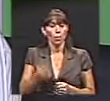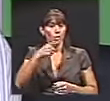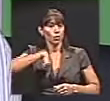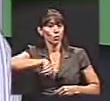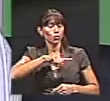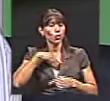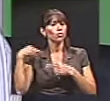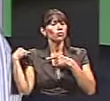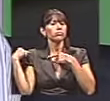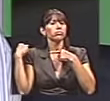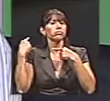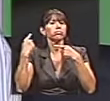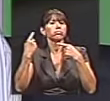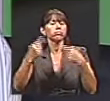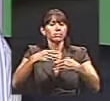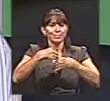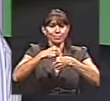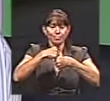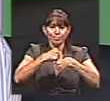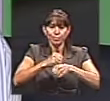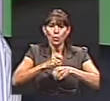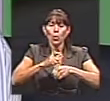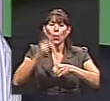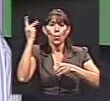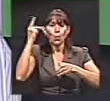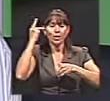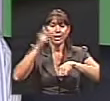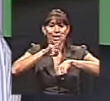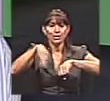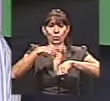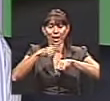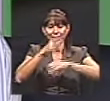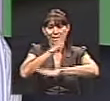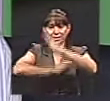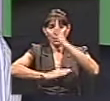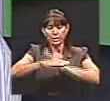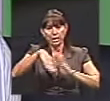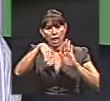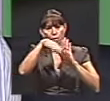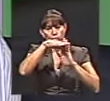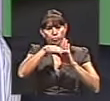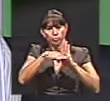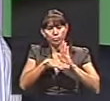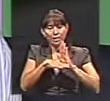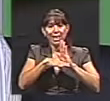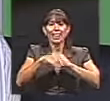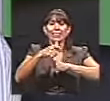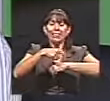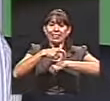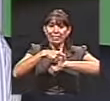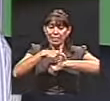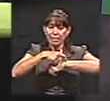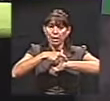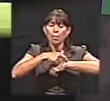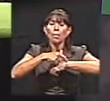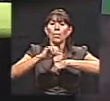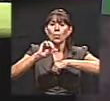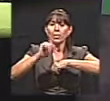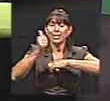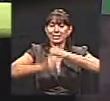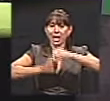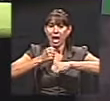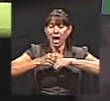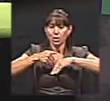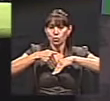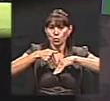construyendo una política nacional de discapacidad que tiene un lapso de 10 años para que Costa Rica